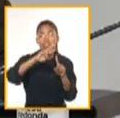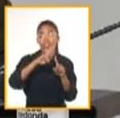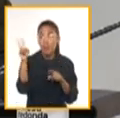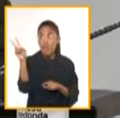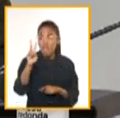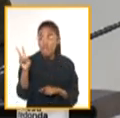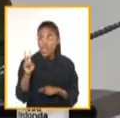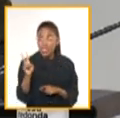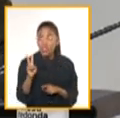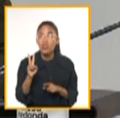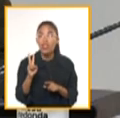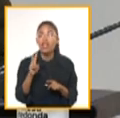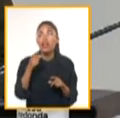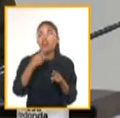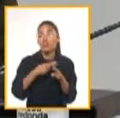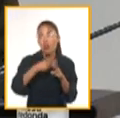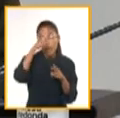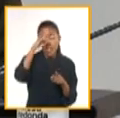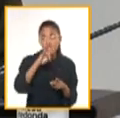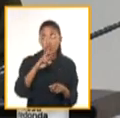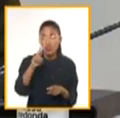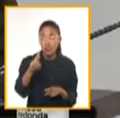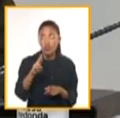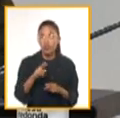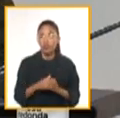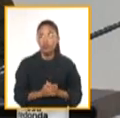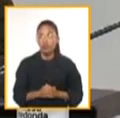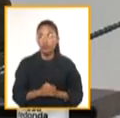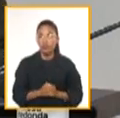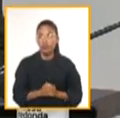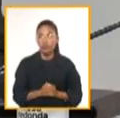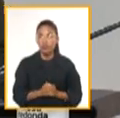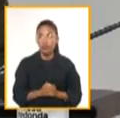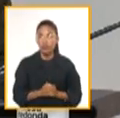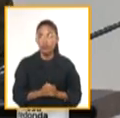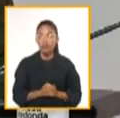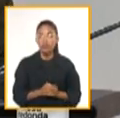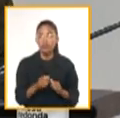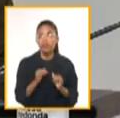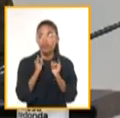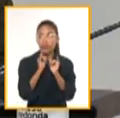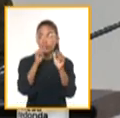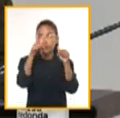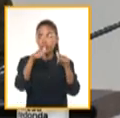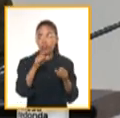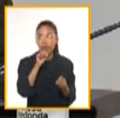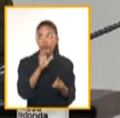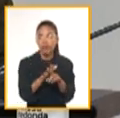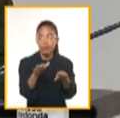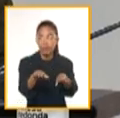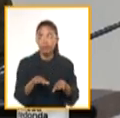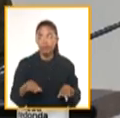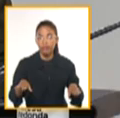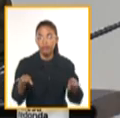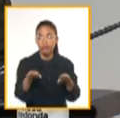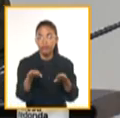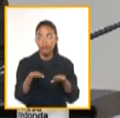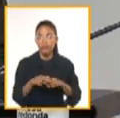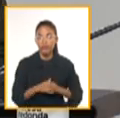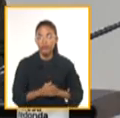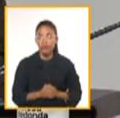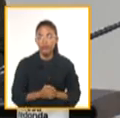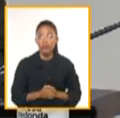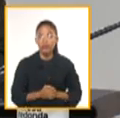que se cumplirán el próximo 24 de junio. Es la noticia del día, con ella comenzamos la mesa redonda. Hablemos entonces